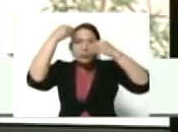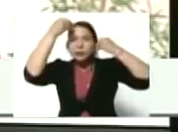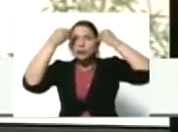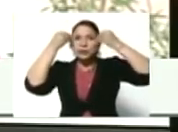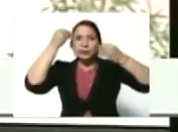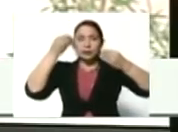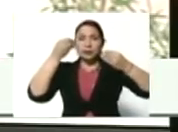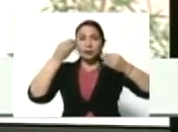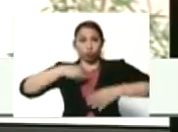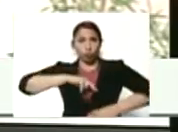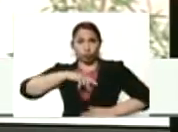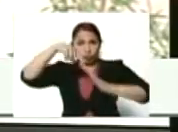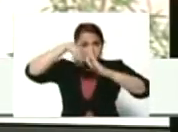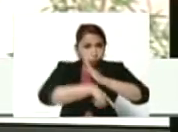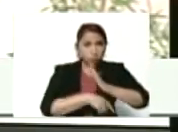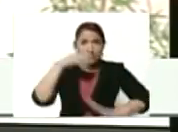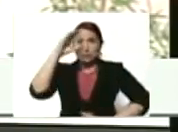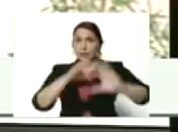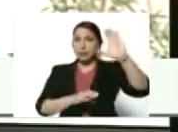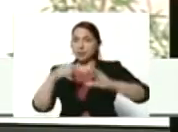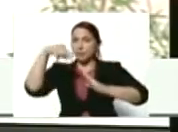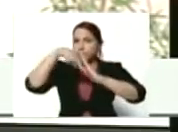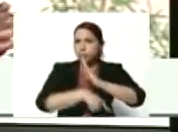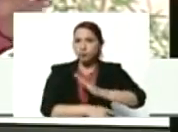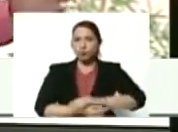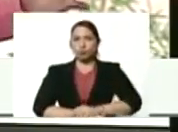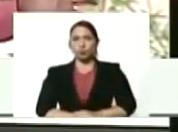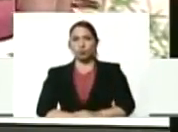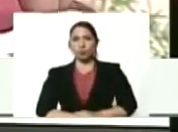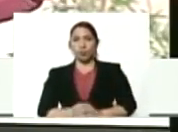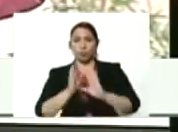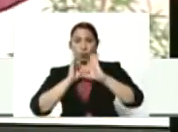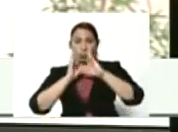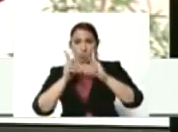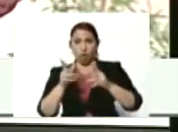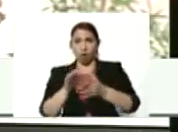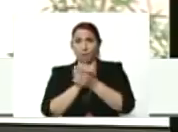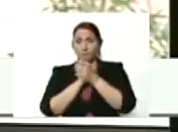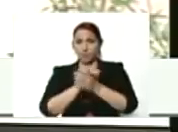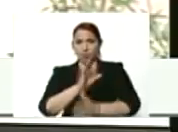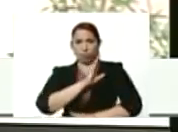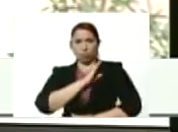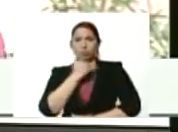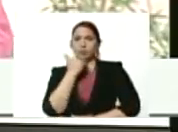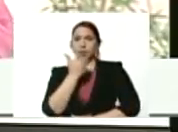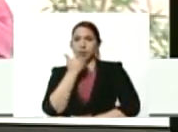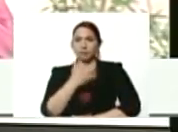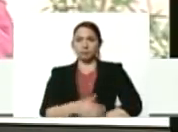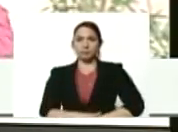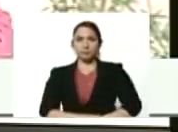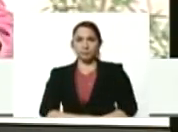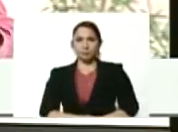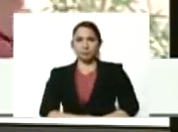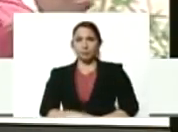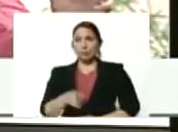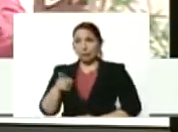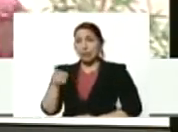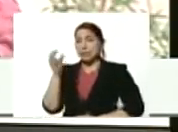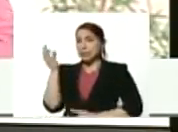en la ciencia profundamente. Me estaba contando un compañero muy cercano, que él siempre se